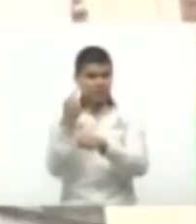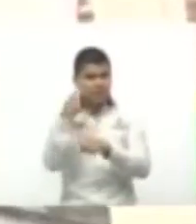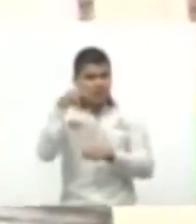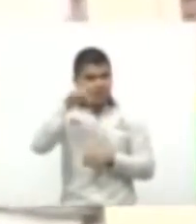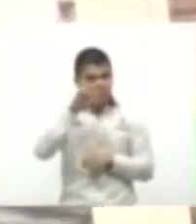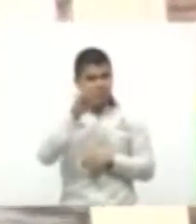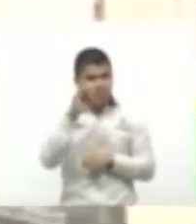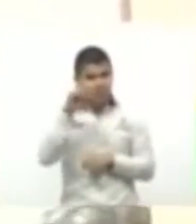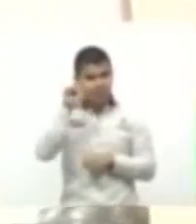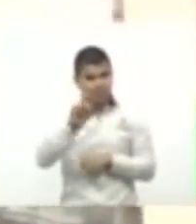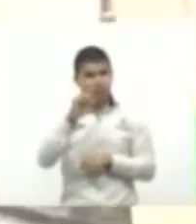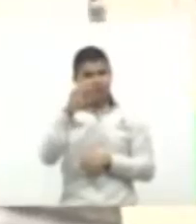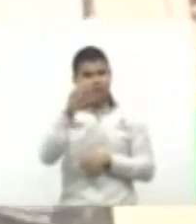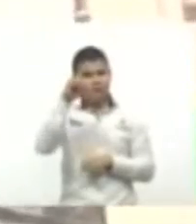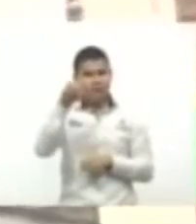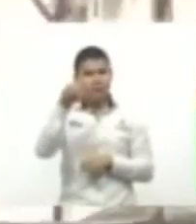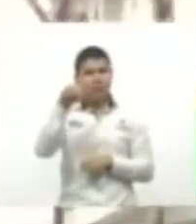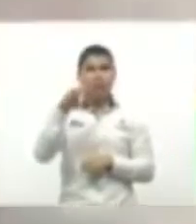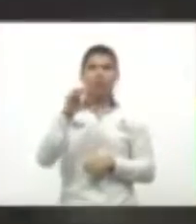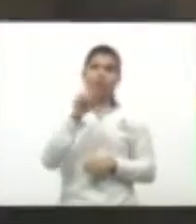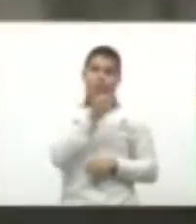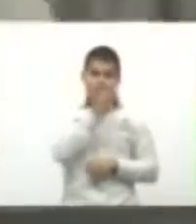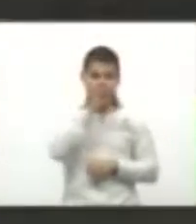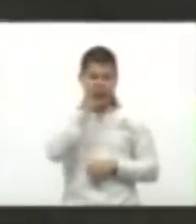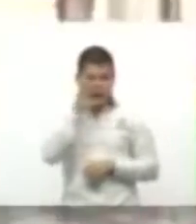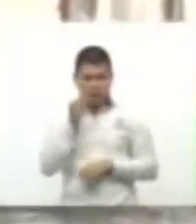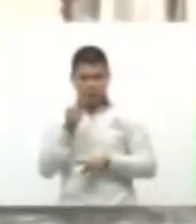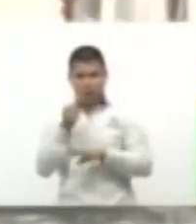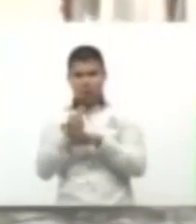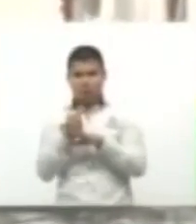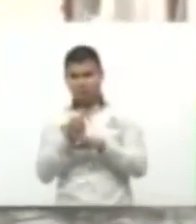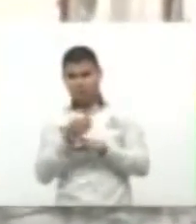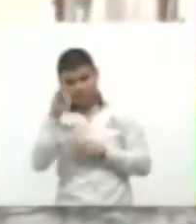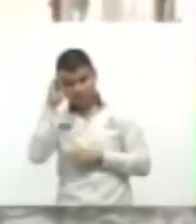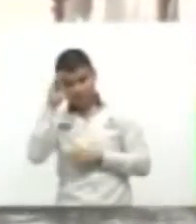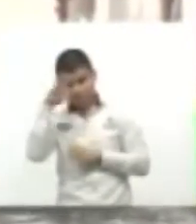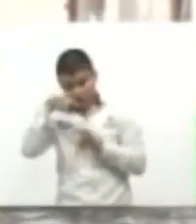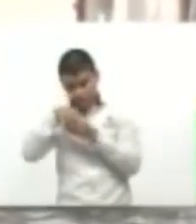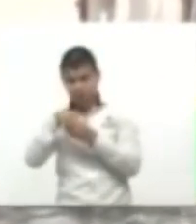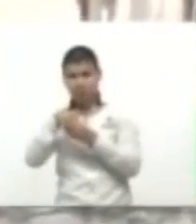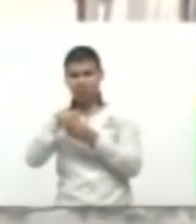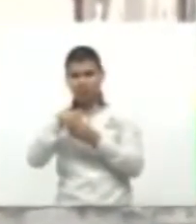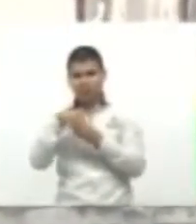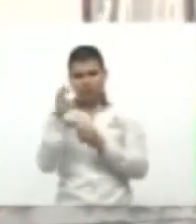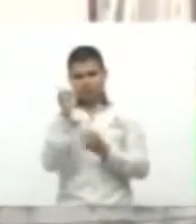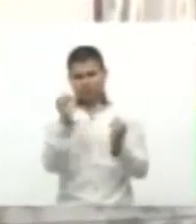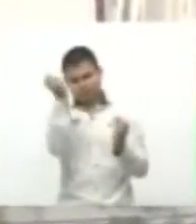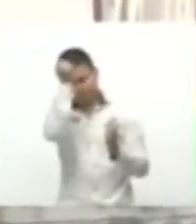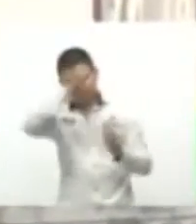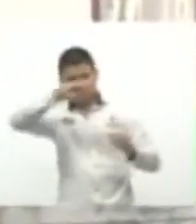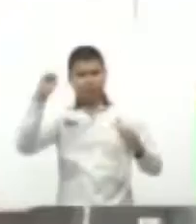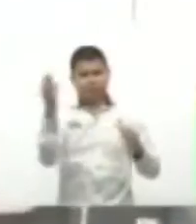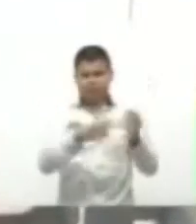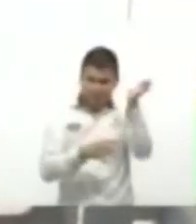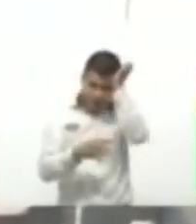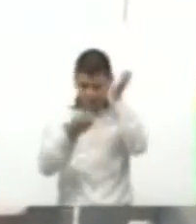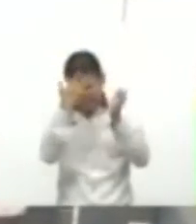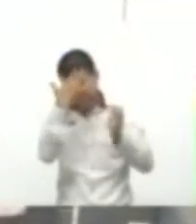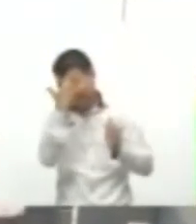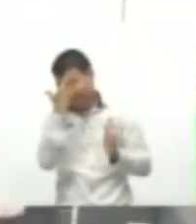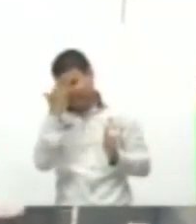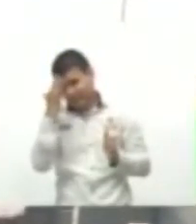www.lanoticias.co, un miembro de la guardia del INPEC resultó lesionado de una pedrada en la cabeza y por lo menos 5 internos más